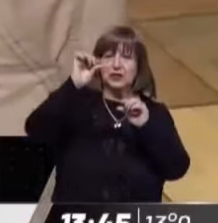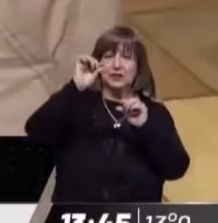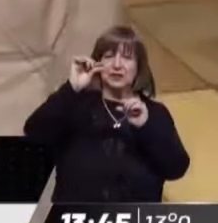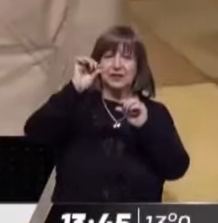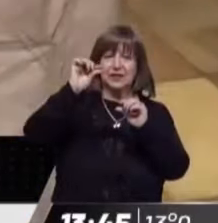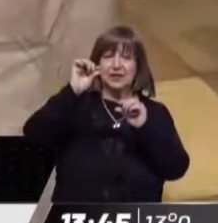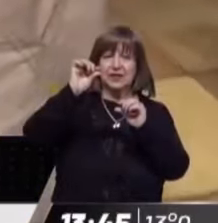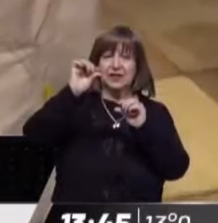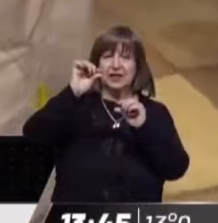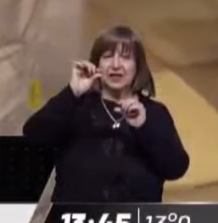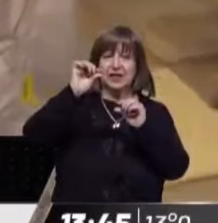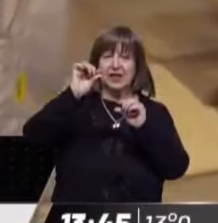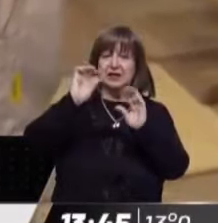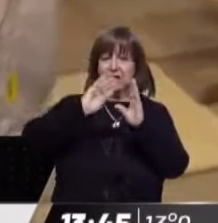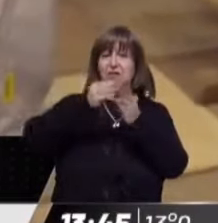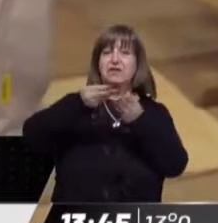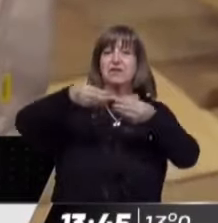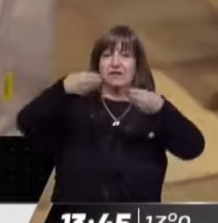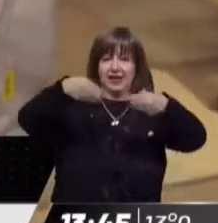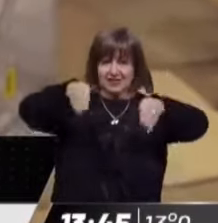Ajá. Y es bastante flexible.